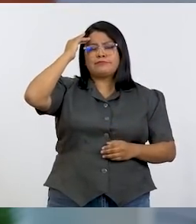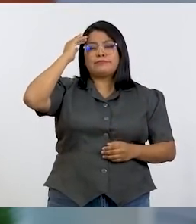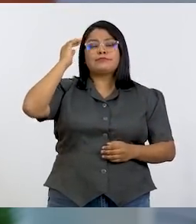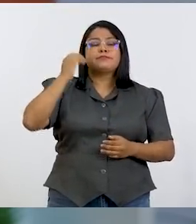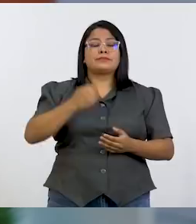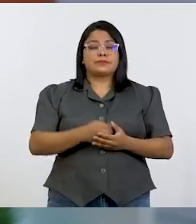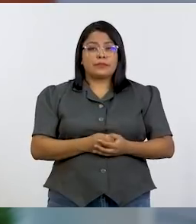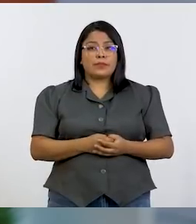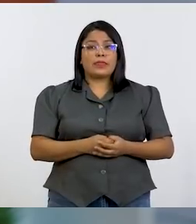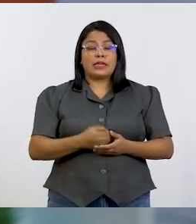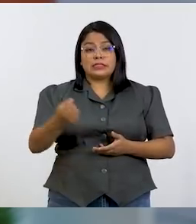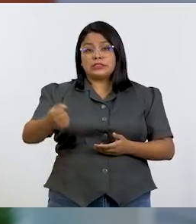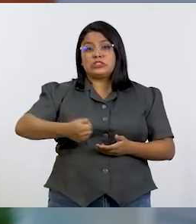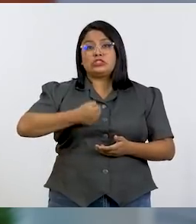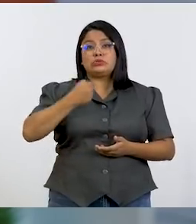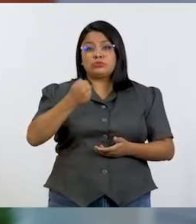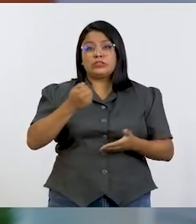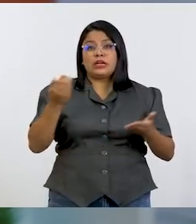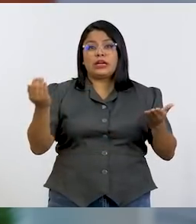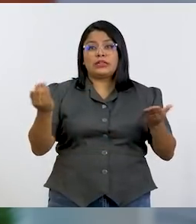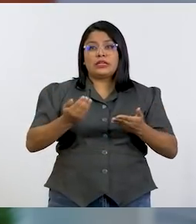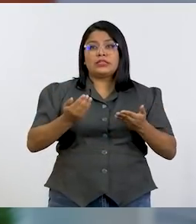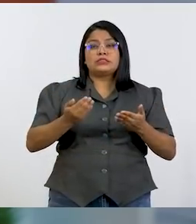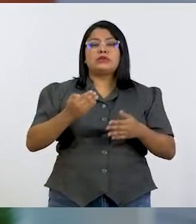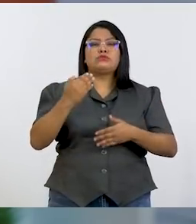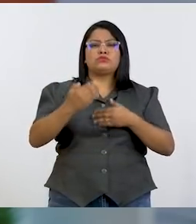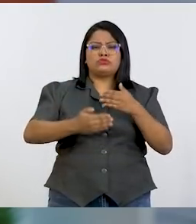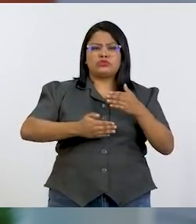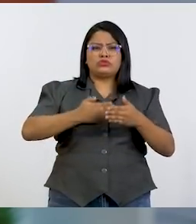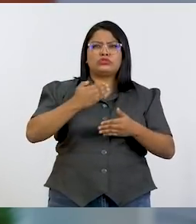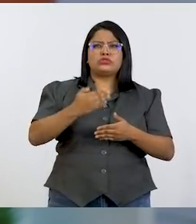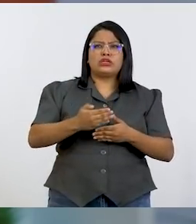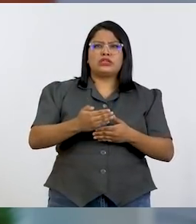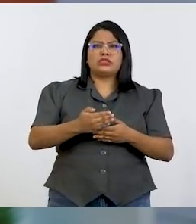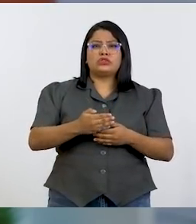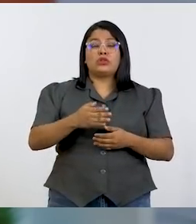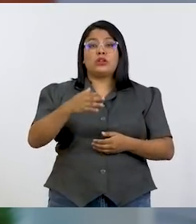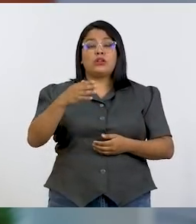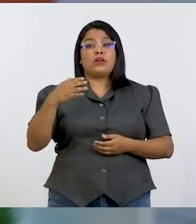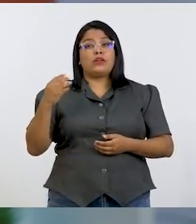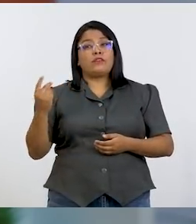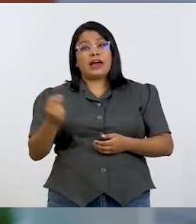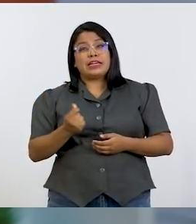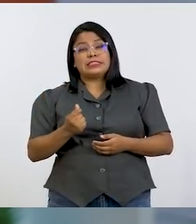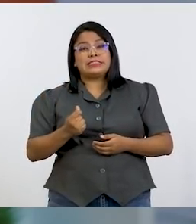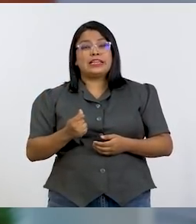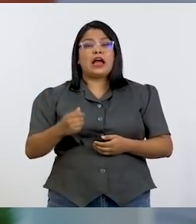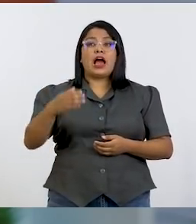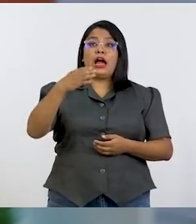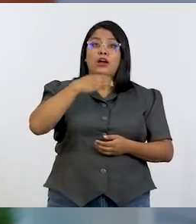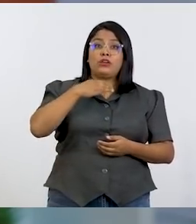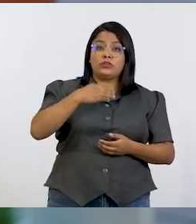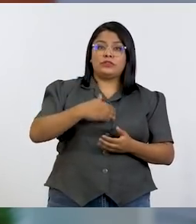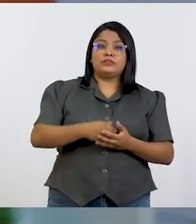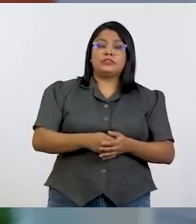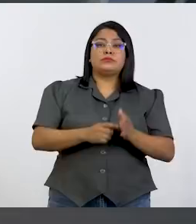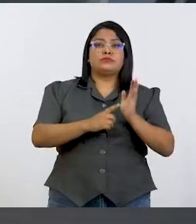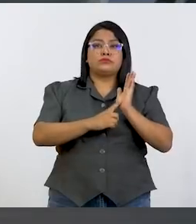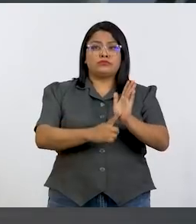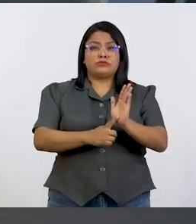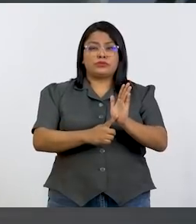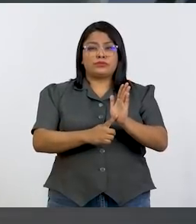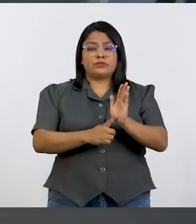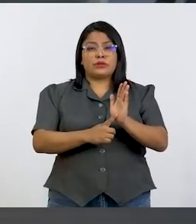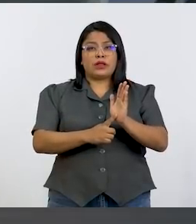las respuestas sin establecer una operación, es importante realizar el paso de lo concreto a lo abstracto,